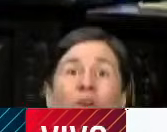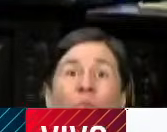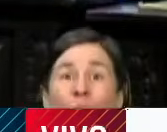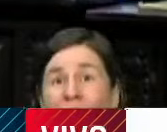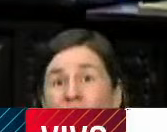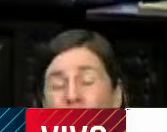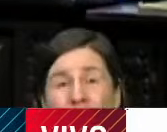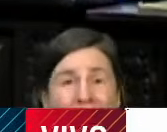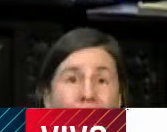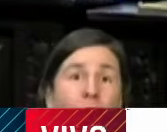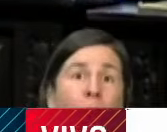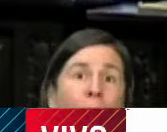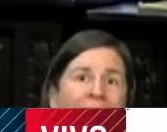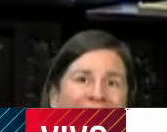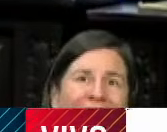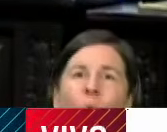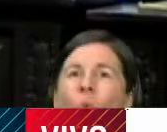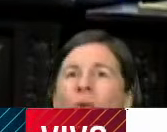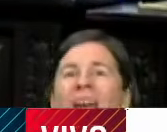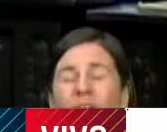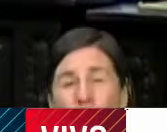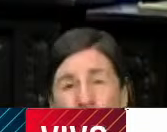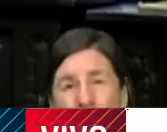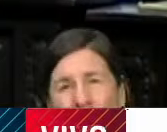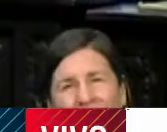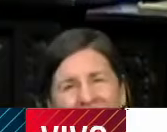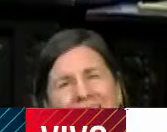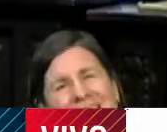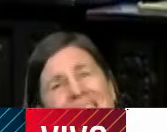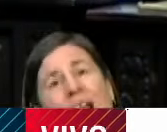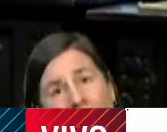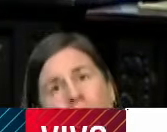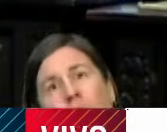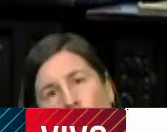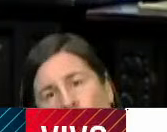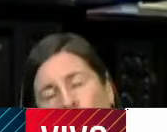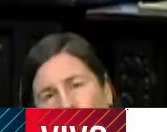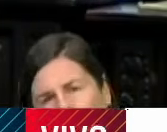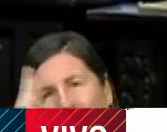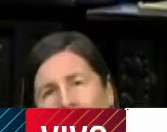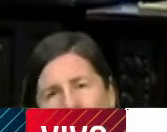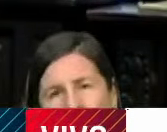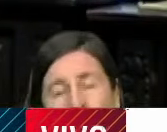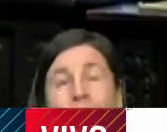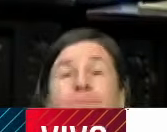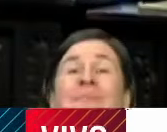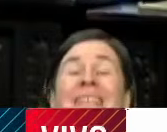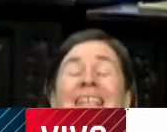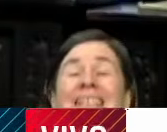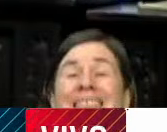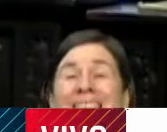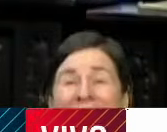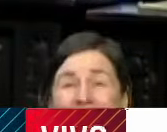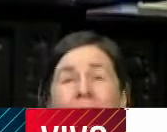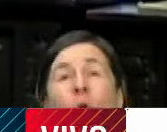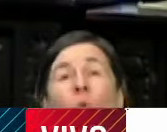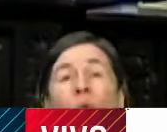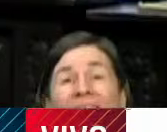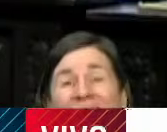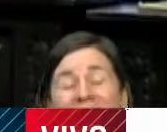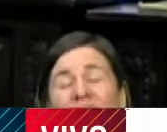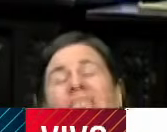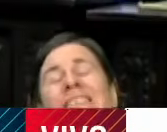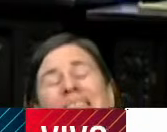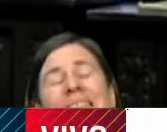que darse esta rediscusión hacia adentro, ¿no? Lo que pasa es que tampoco sabemos qué son los espacios previos a la llegada de una nueva era.